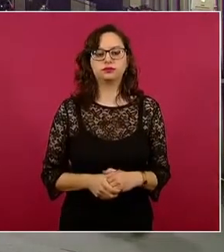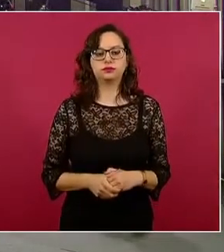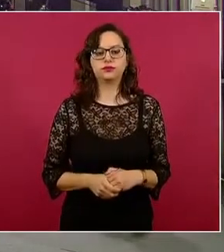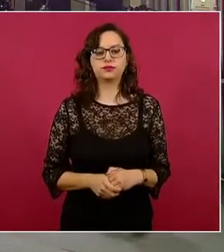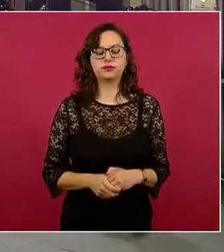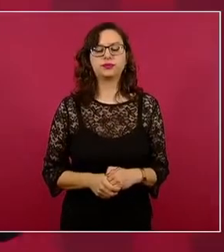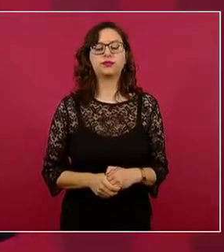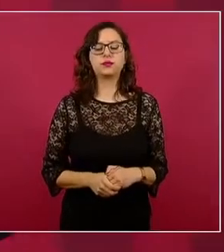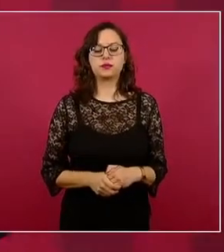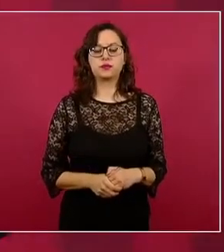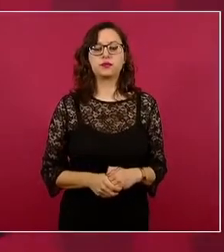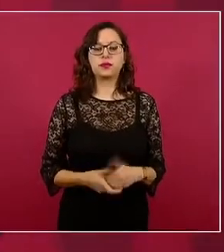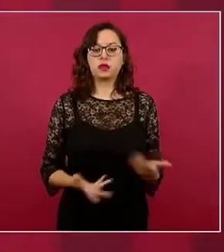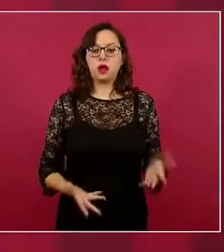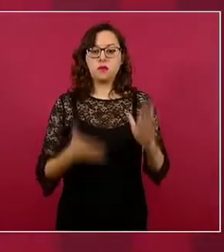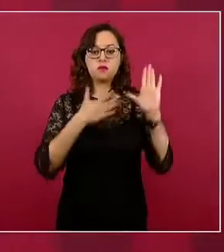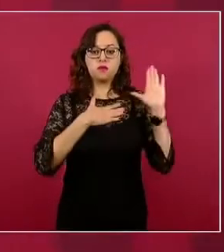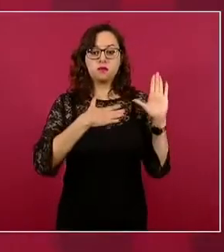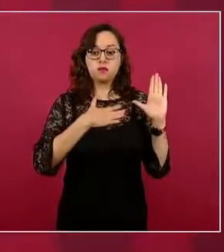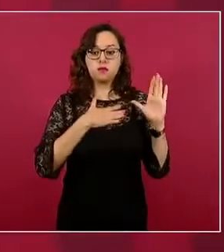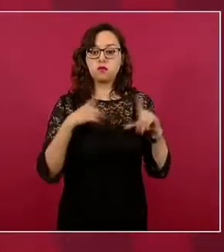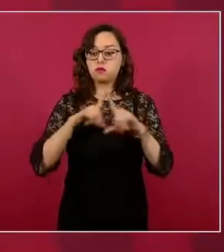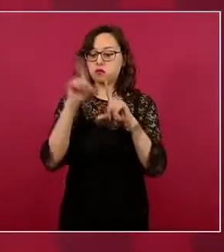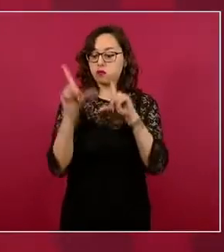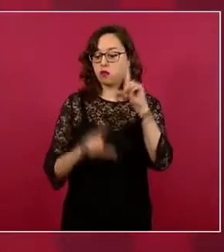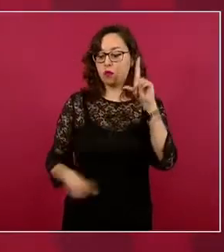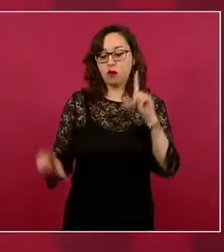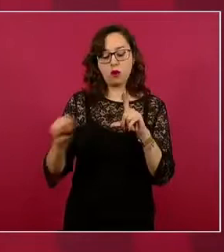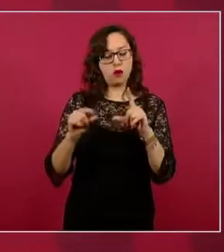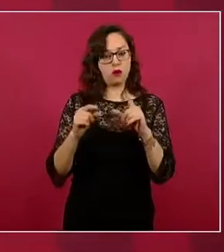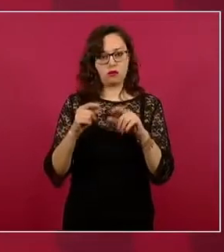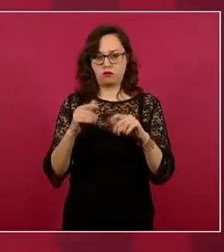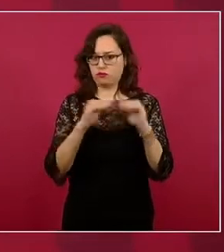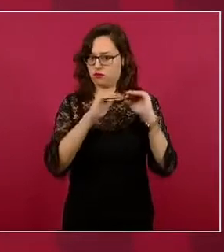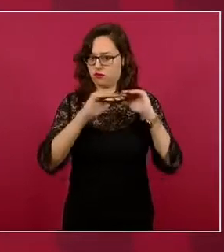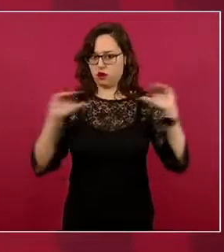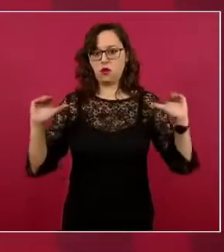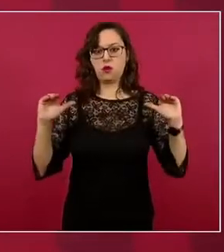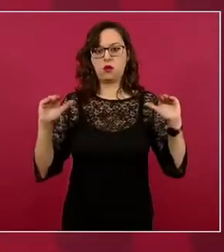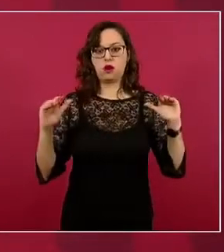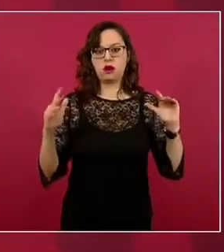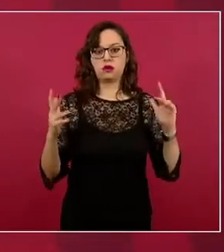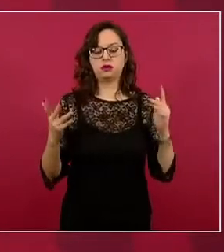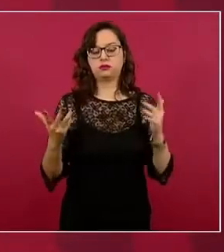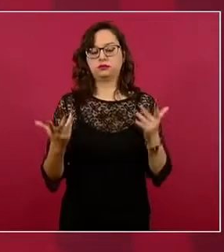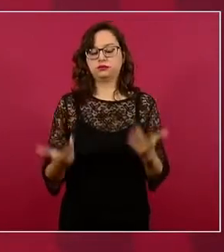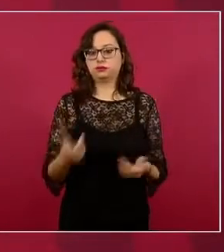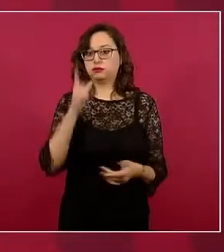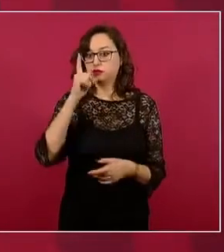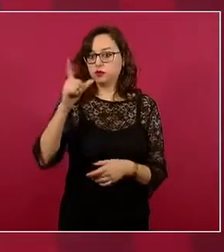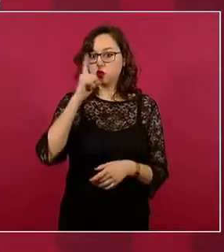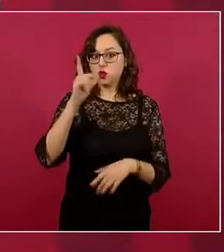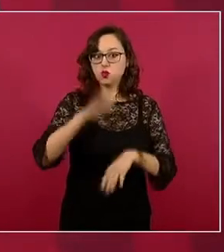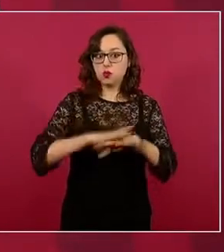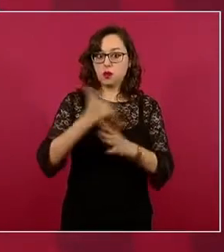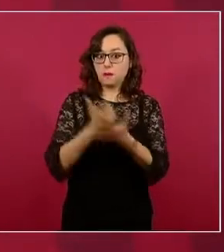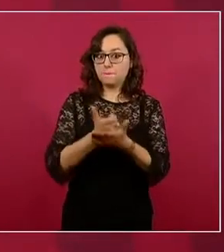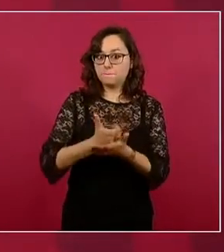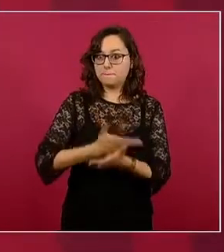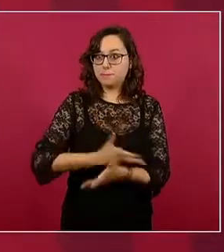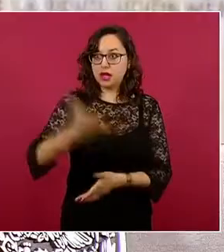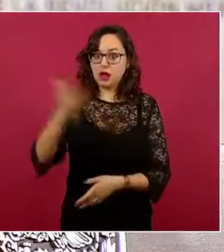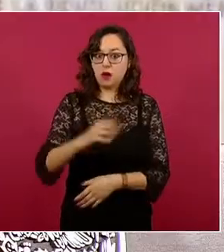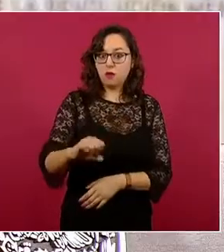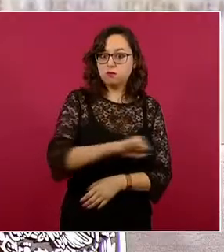esto aplica para todo el país, de no aumentar el precio de la luz, para